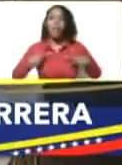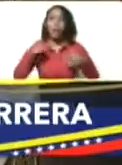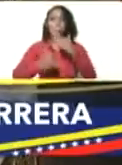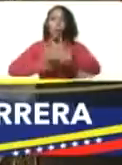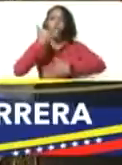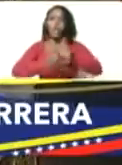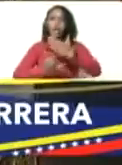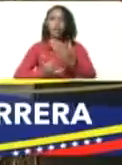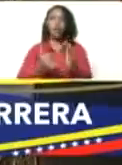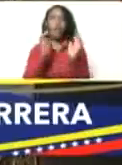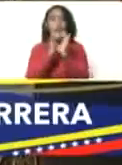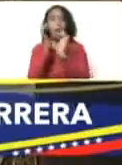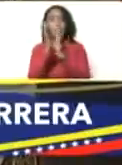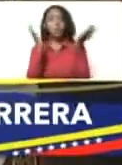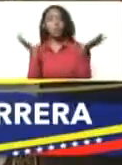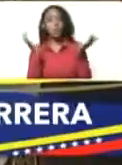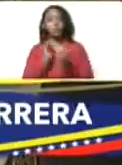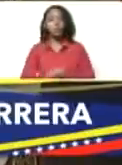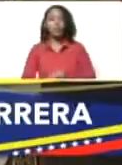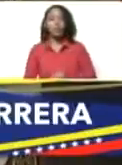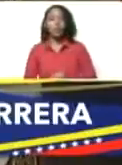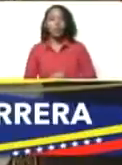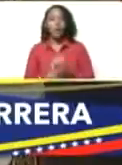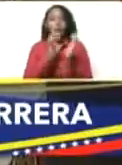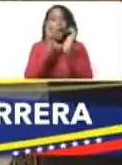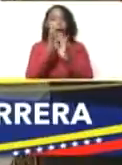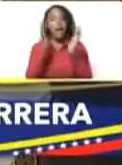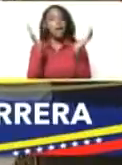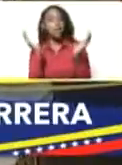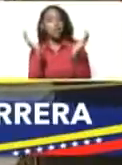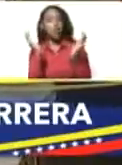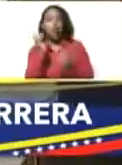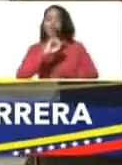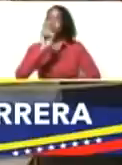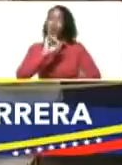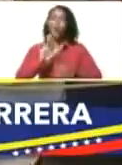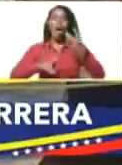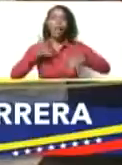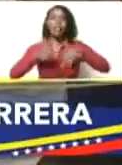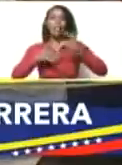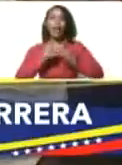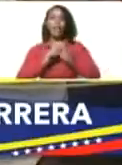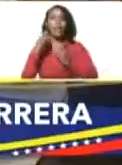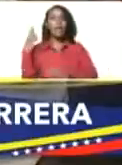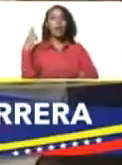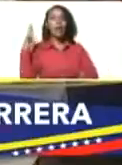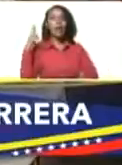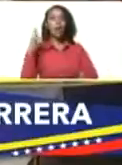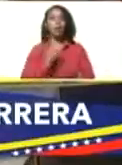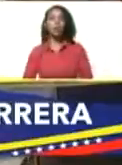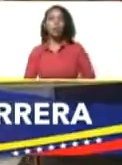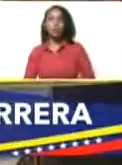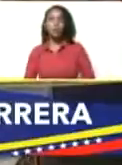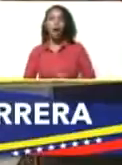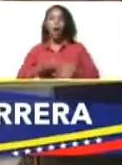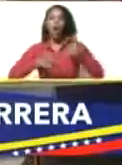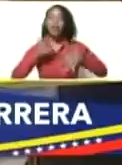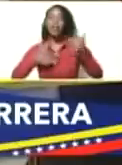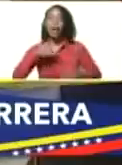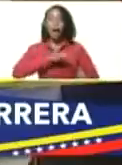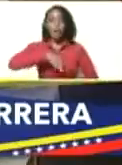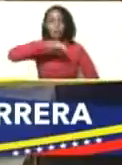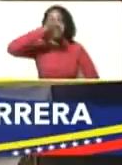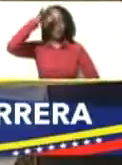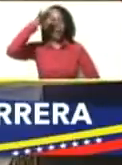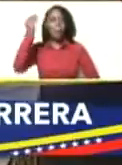de Jesús. O sea, creer en Jesús no es un acto religioso, es un acto espiritual que va